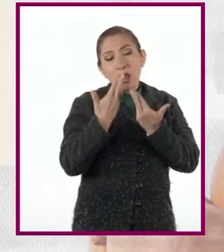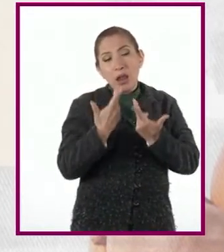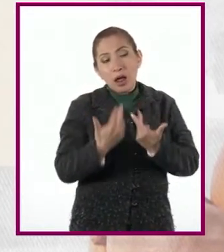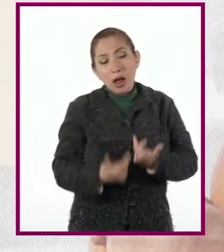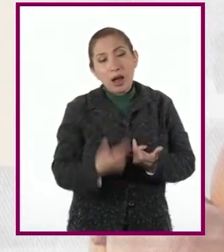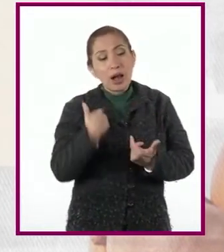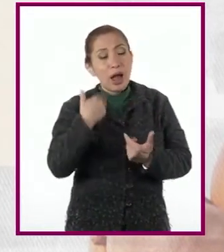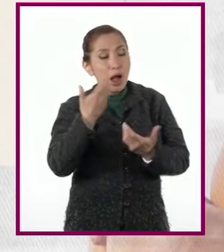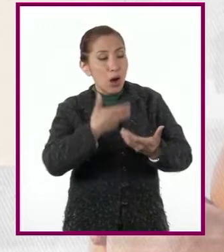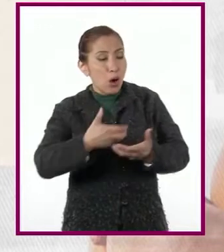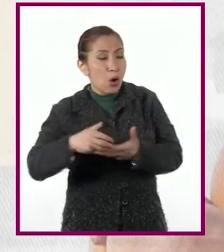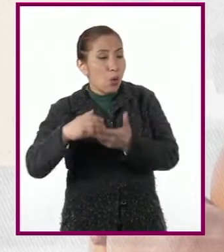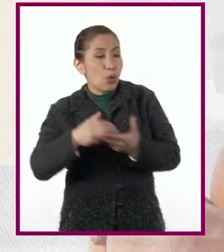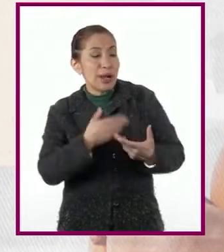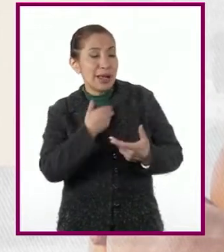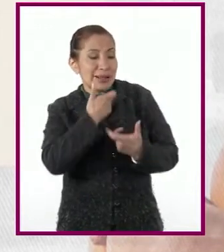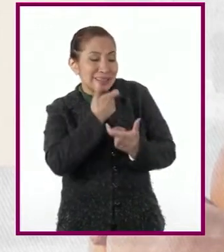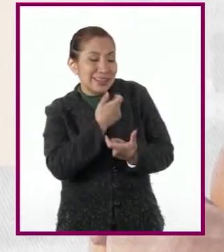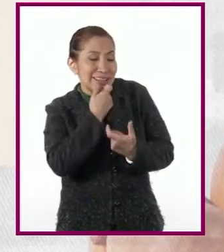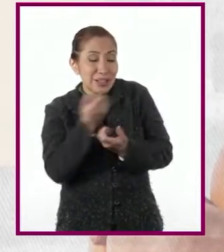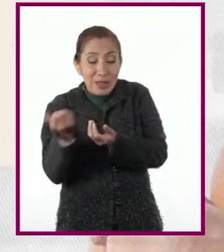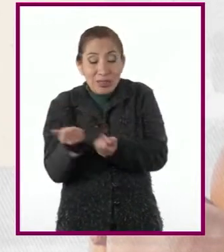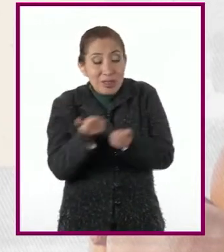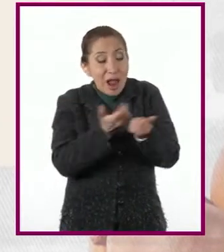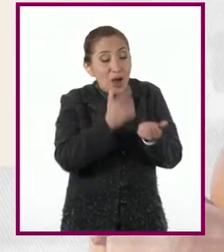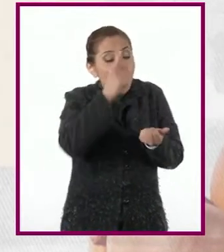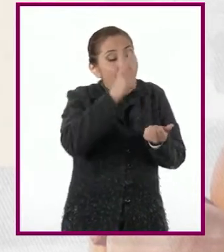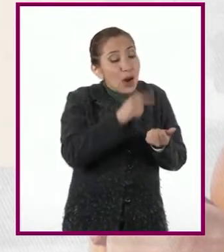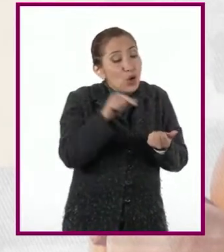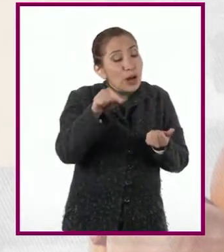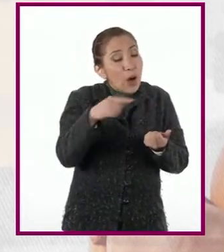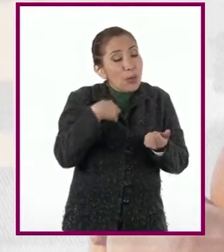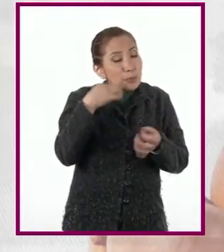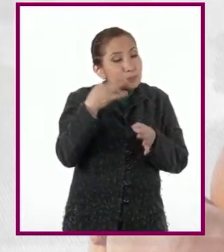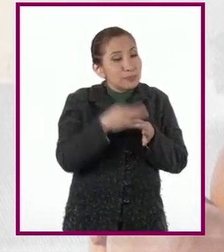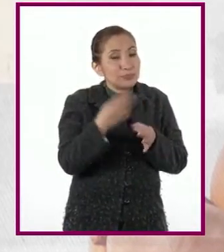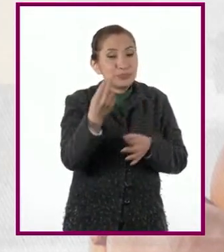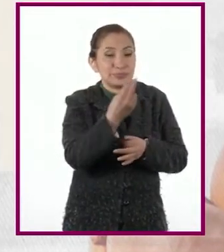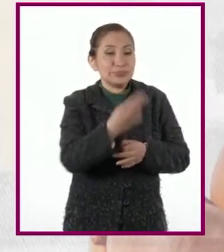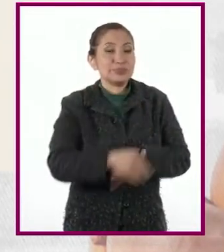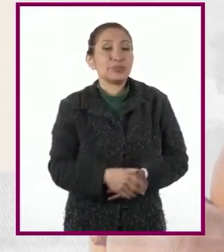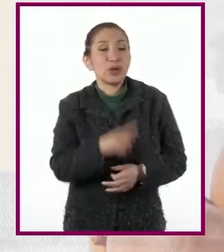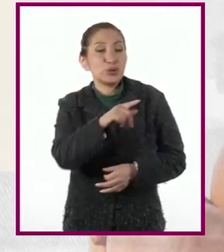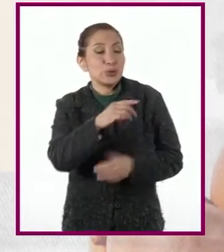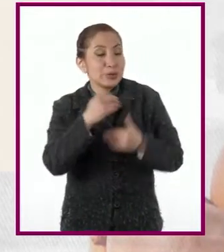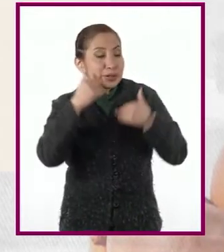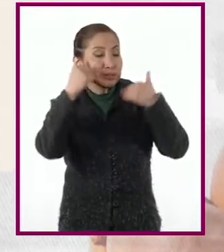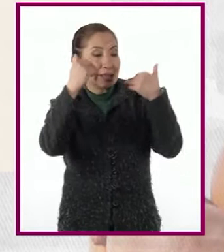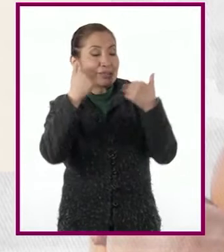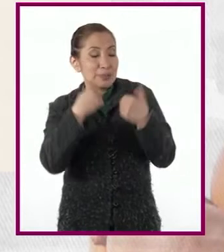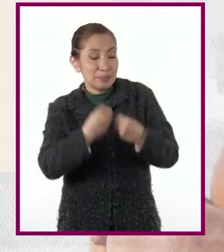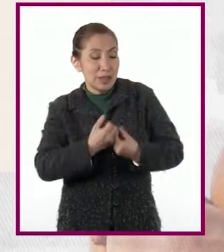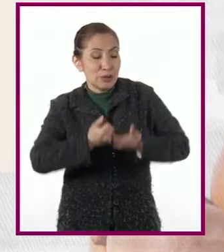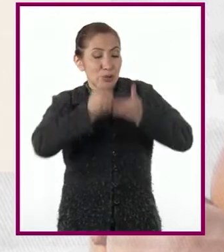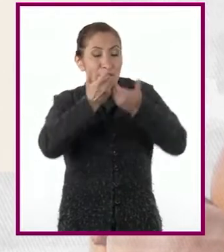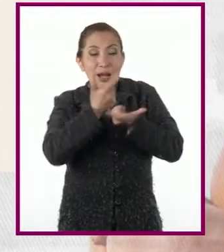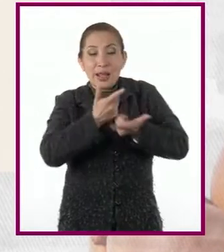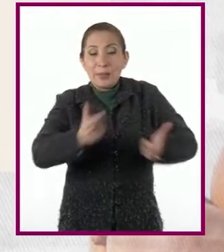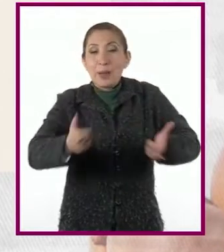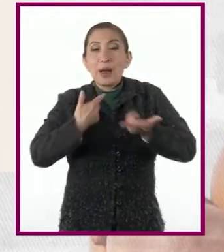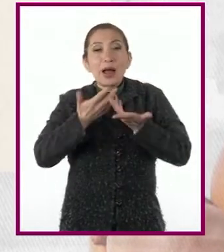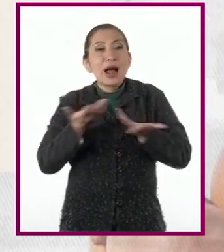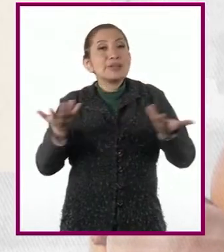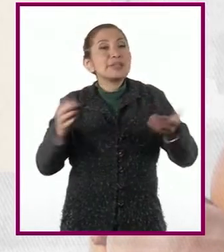cuna. Ríete, niño, que te traigo la luna cuando es preciso. Tu risa me hace libre, me pone